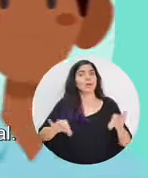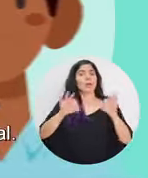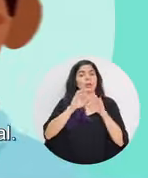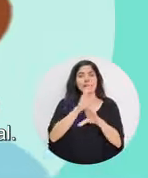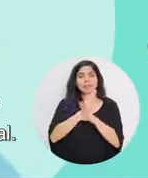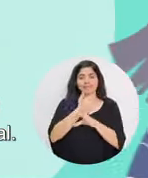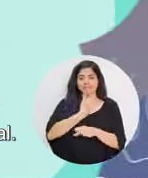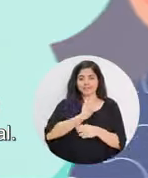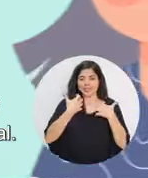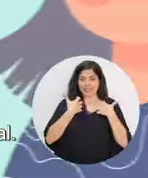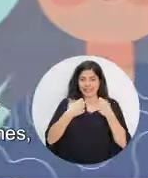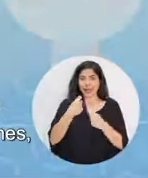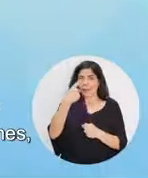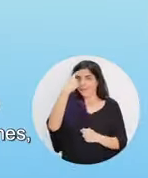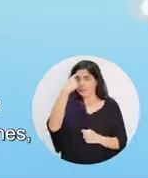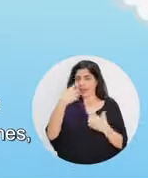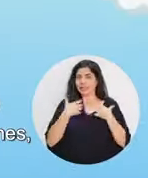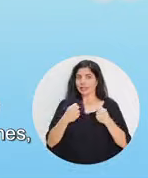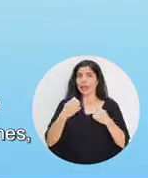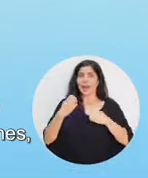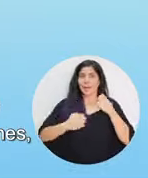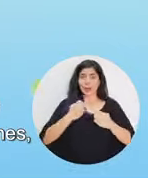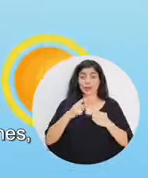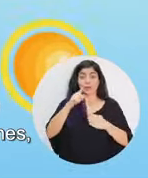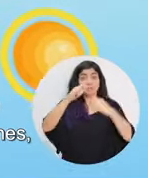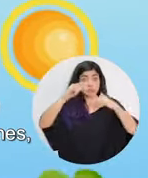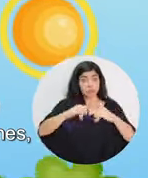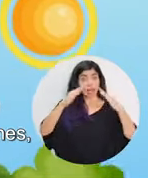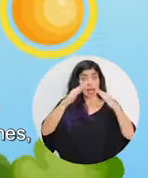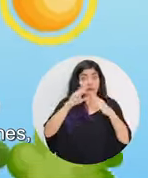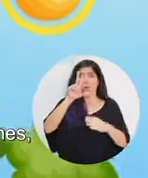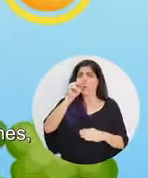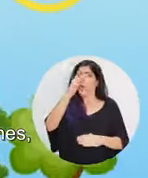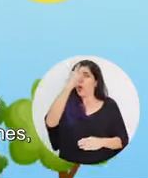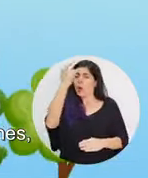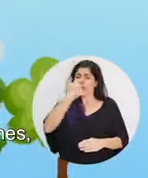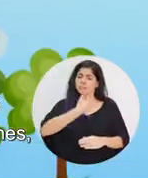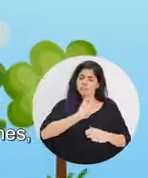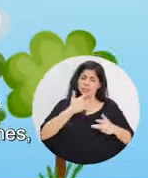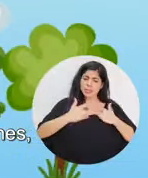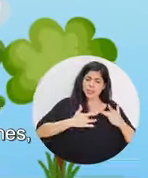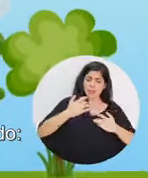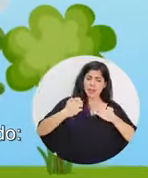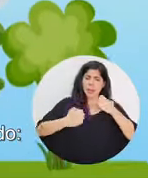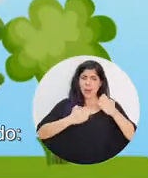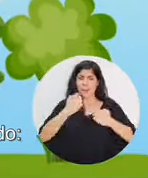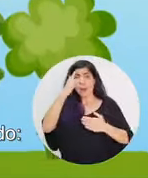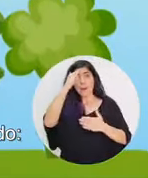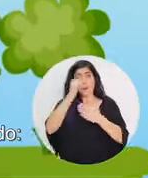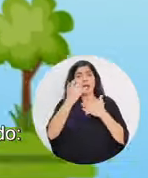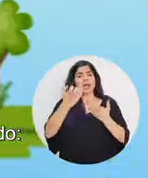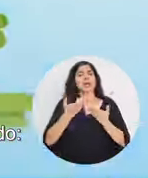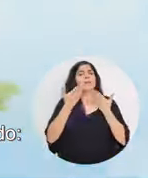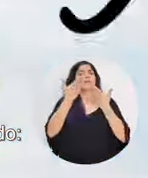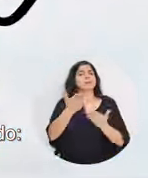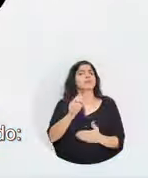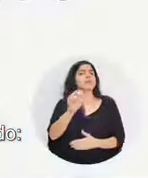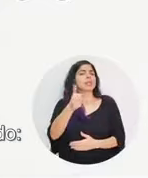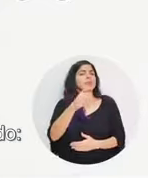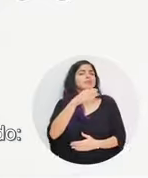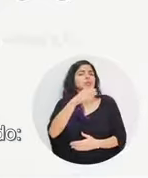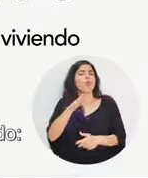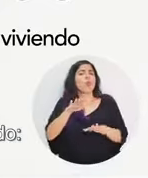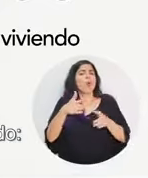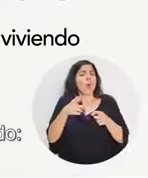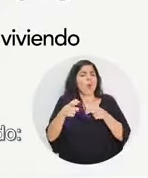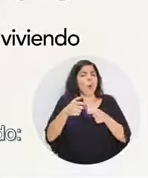nuestra salud mental y emocional. En estos días de estar en casa, no se olvide de sus sentimientos y sus emociones. Por eso queremos darle 10 consejos para